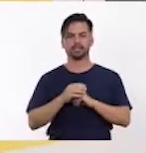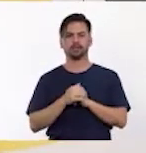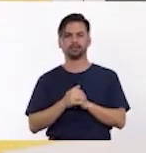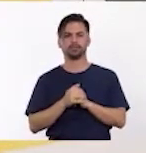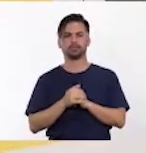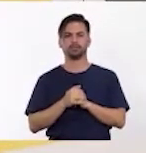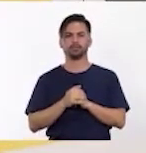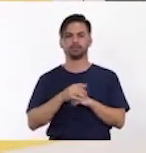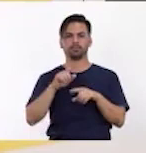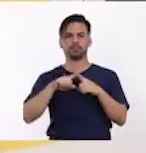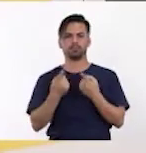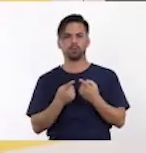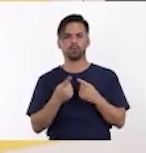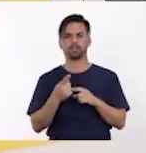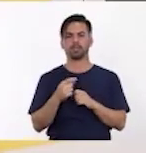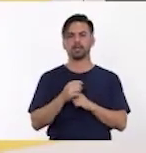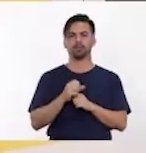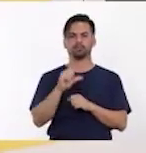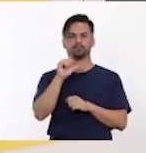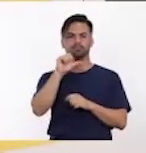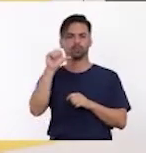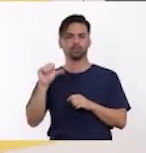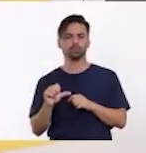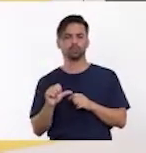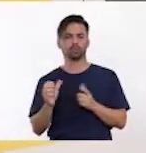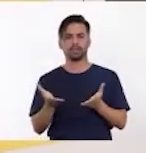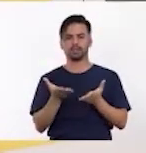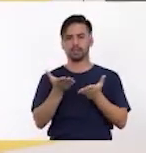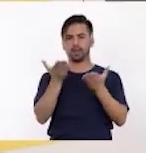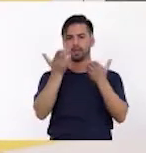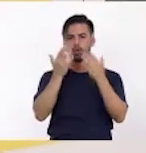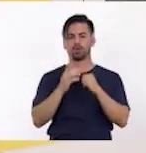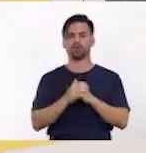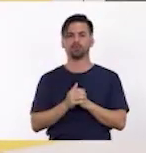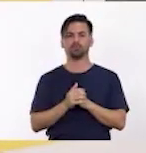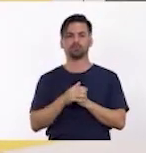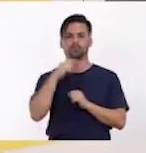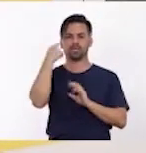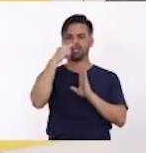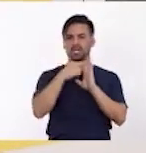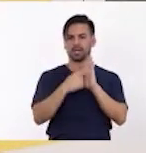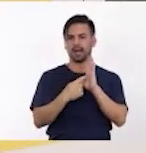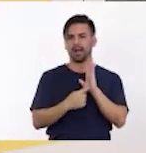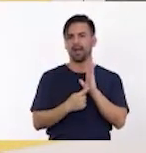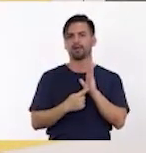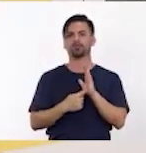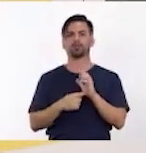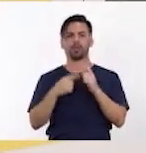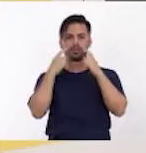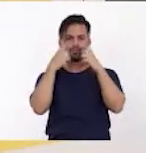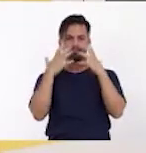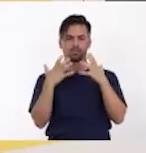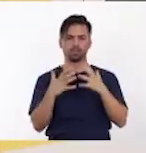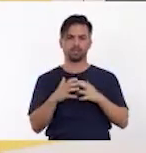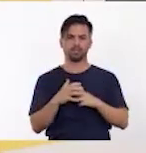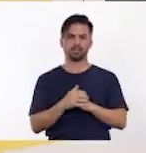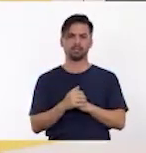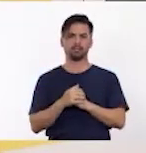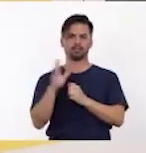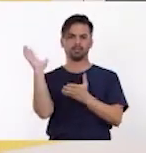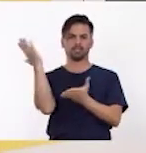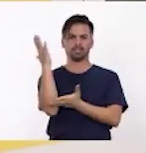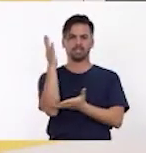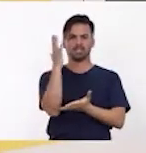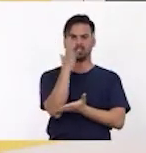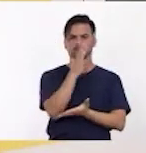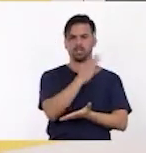influencia en estos elementos que estamos planteando, que es la causa, una de las grandes causas de la desertificación. El subdesarrollo con sus